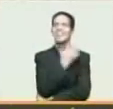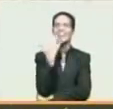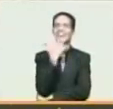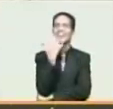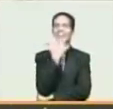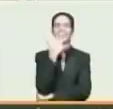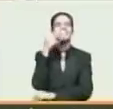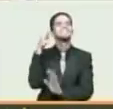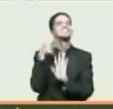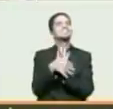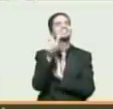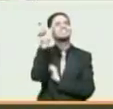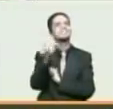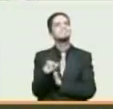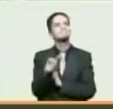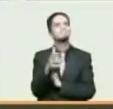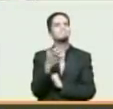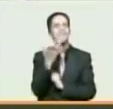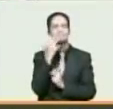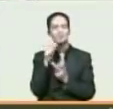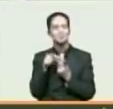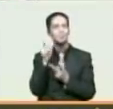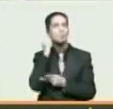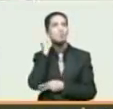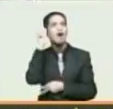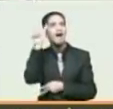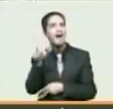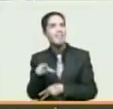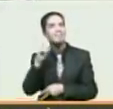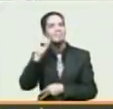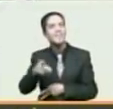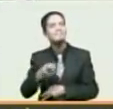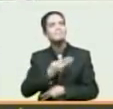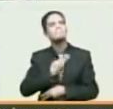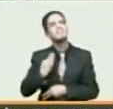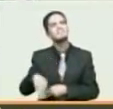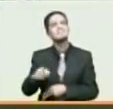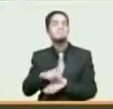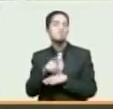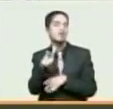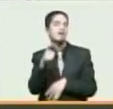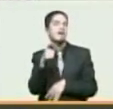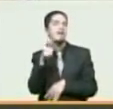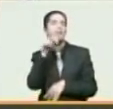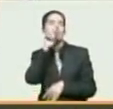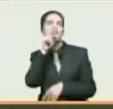de personas que... Esta señora tiene que ser presidenta porque ella habla inglés y francés.